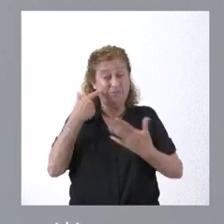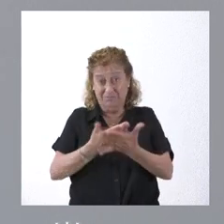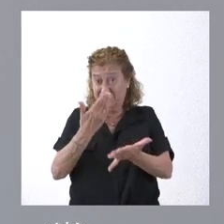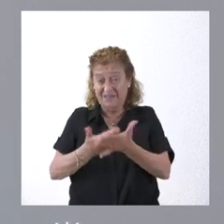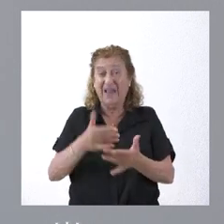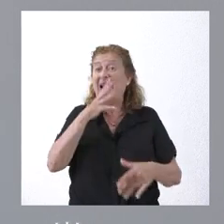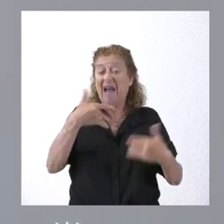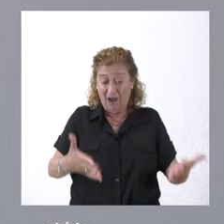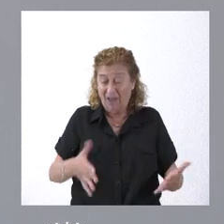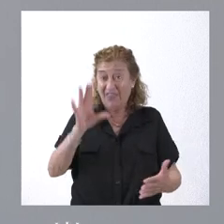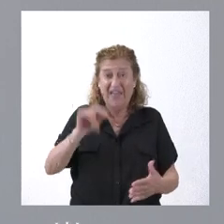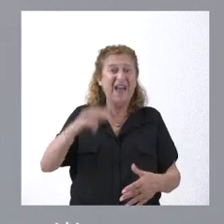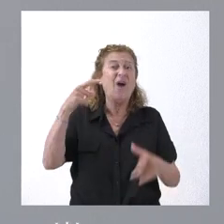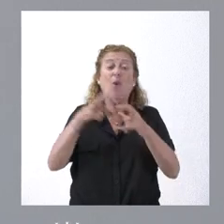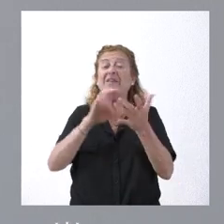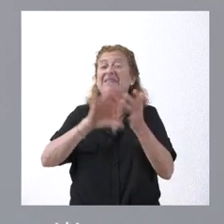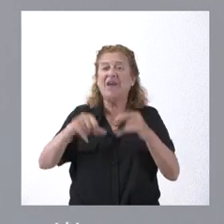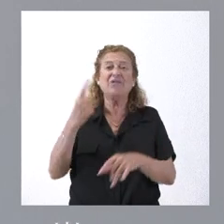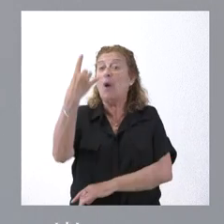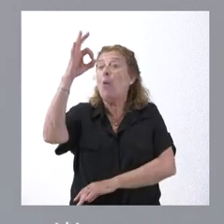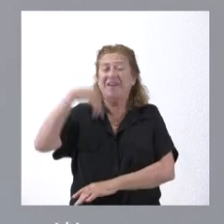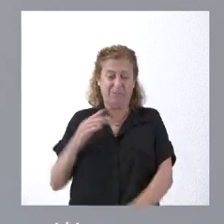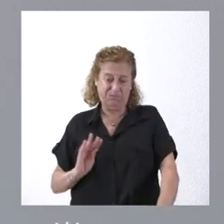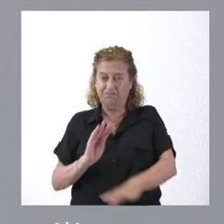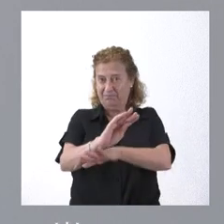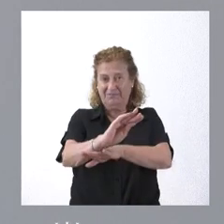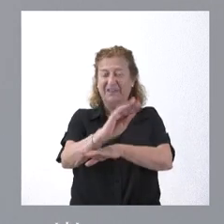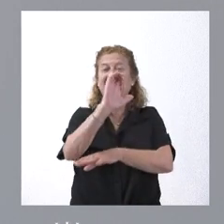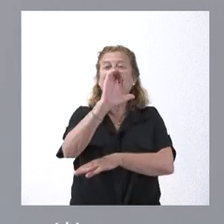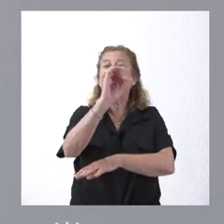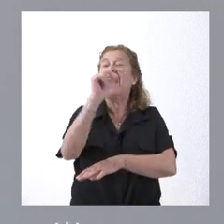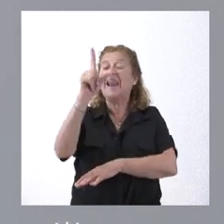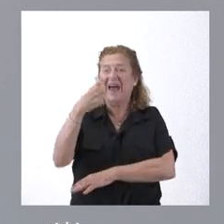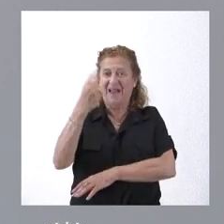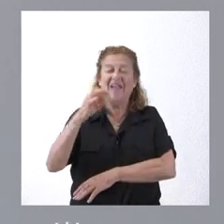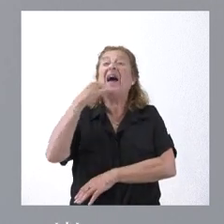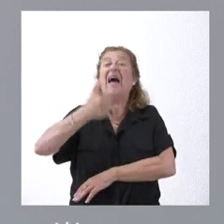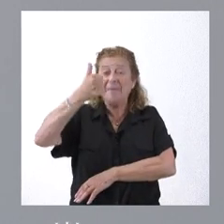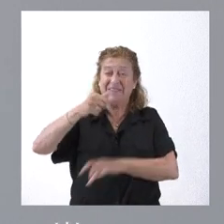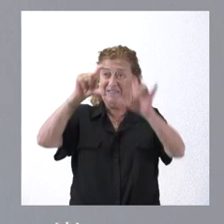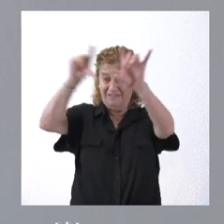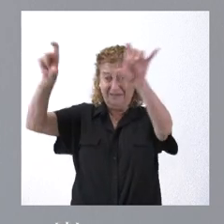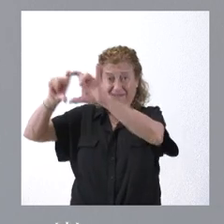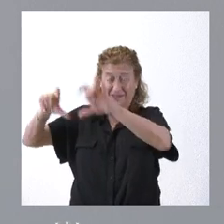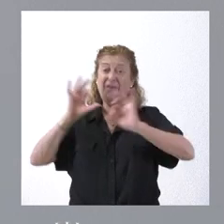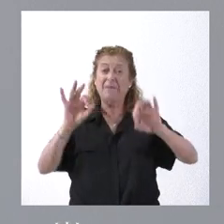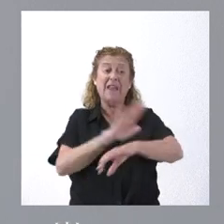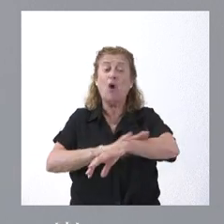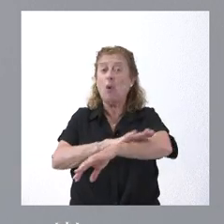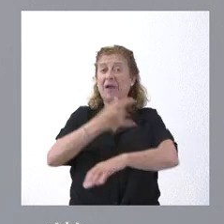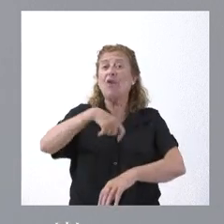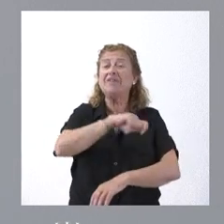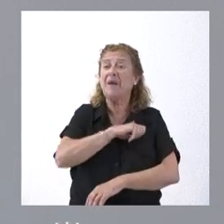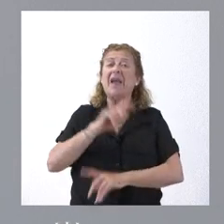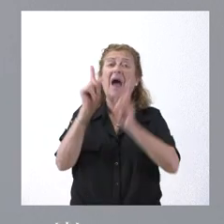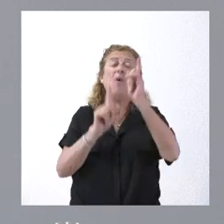la Junta de Castilla y León es la única entidad que está financiando al Serla, que en esto, lógicamente, hay más entidades, especialmente el Gobierno de España, que en alguna